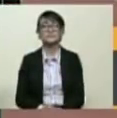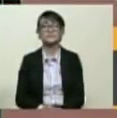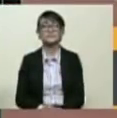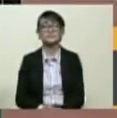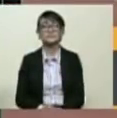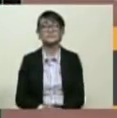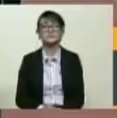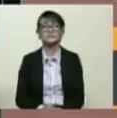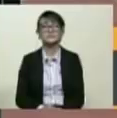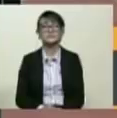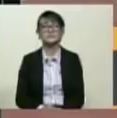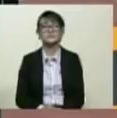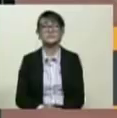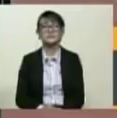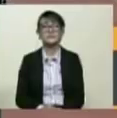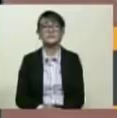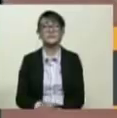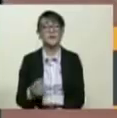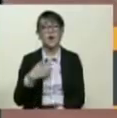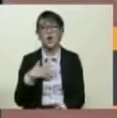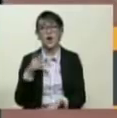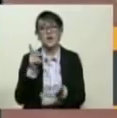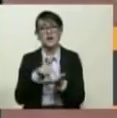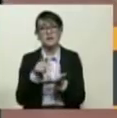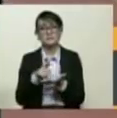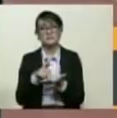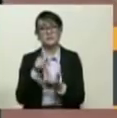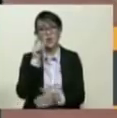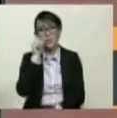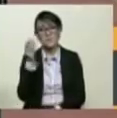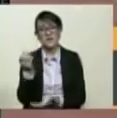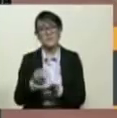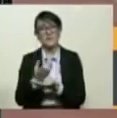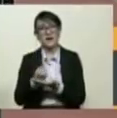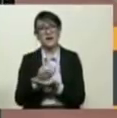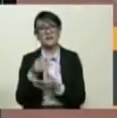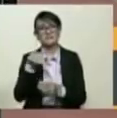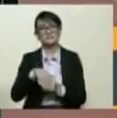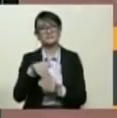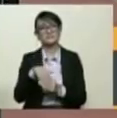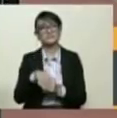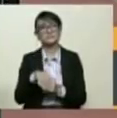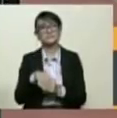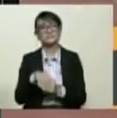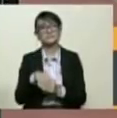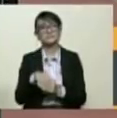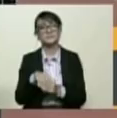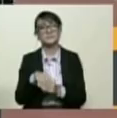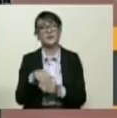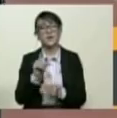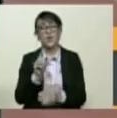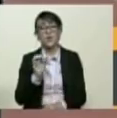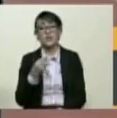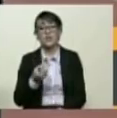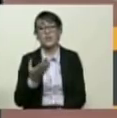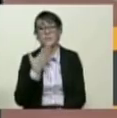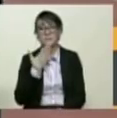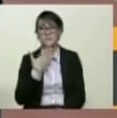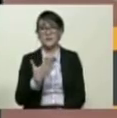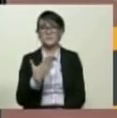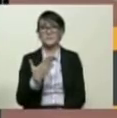intentó impedir la realización de un acto del candidato Bertucci a través de el no otorgamiento del permiso a